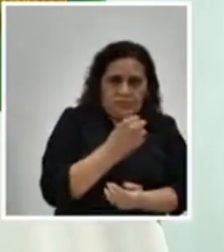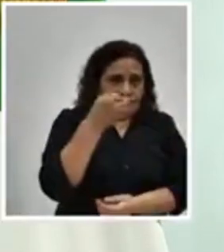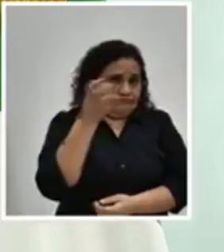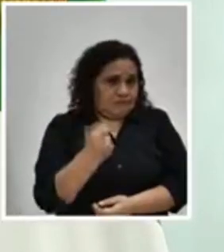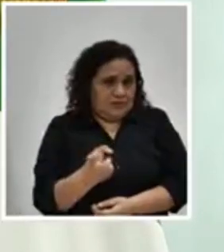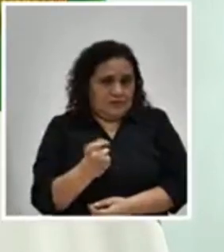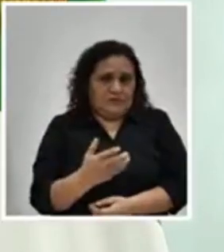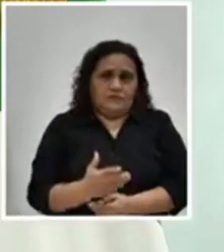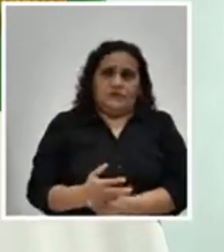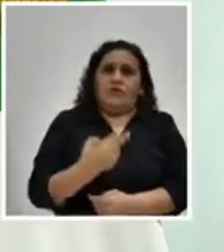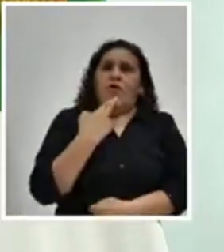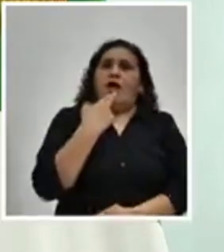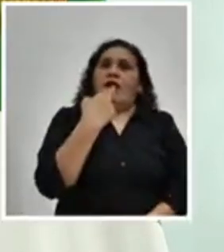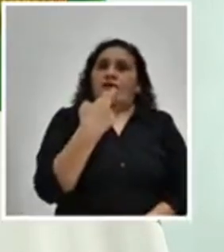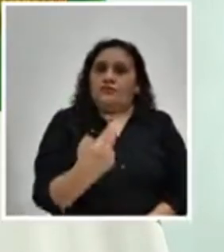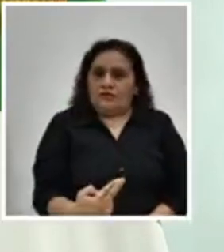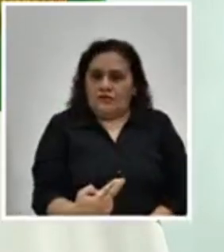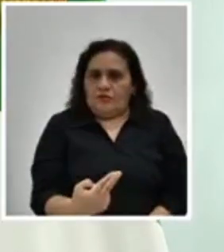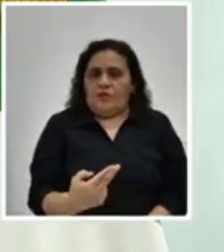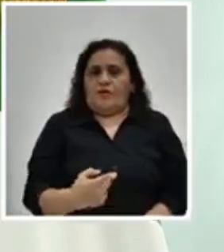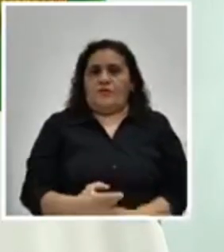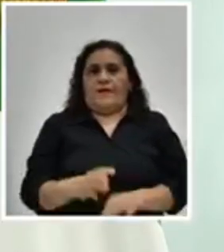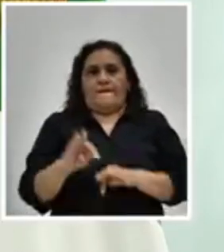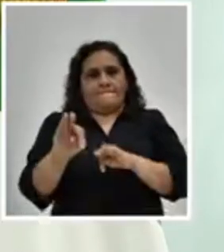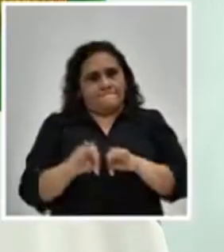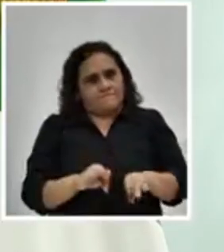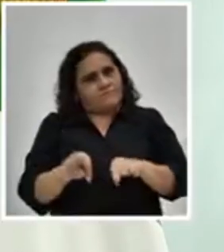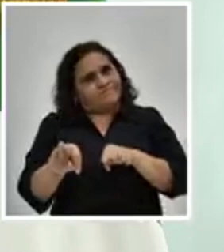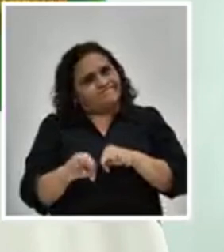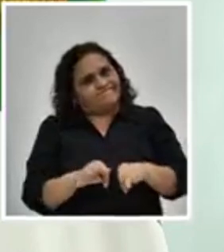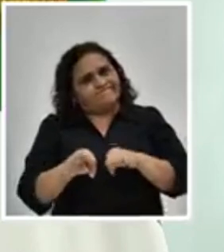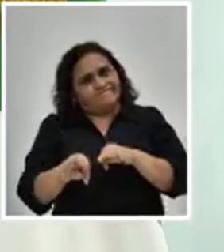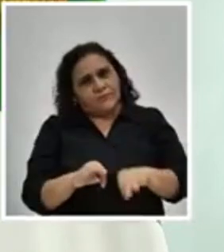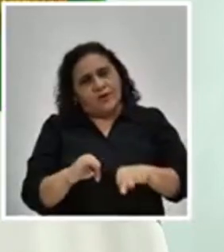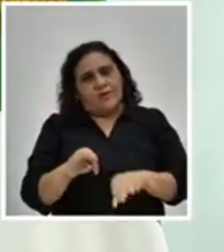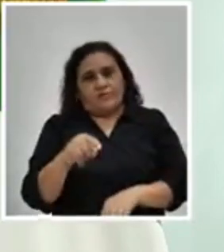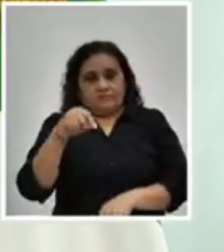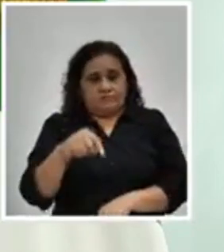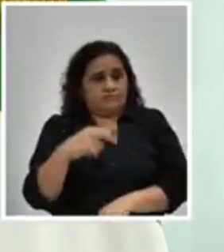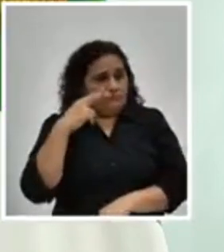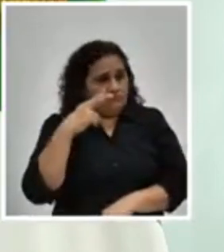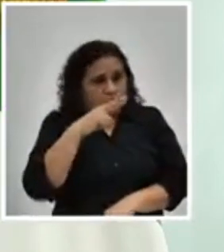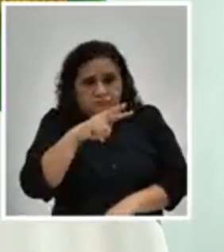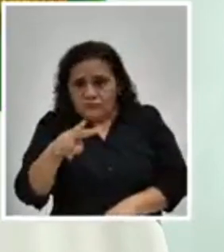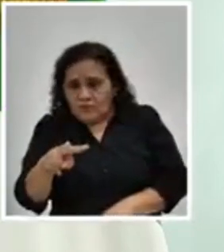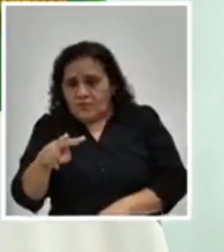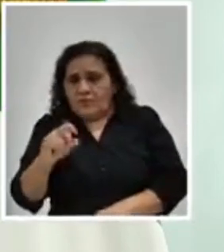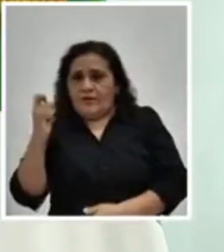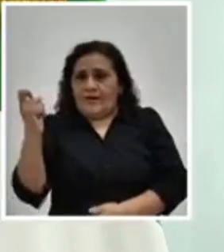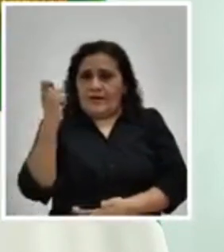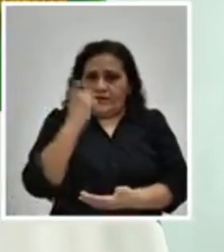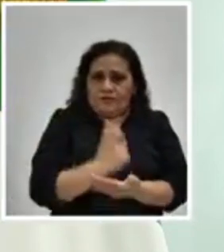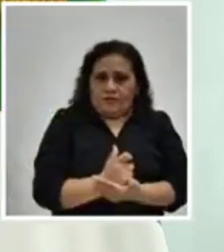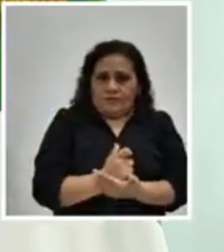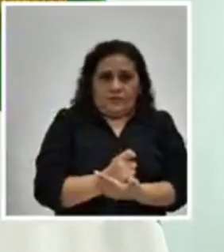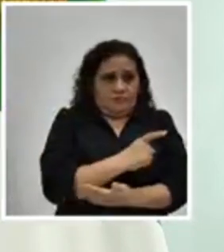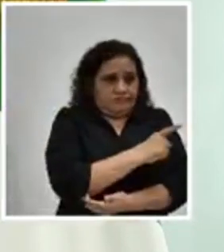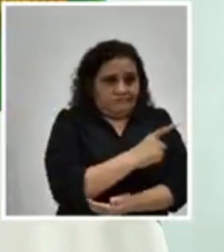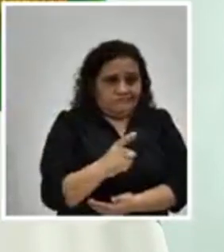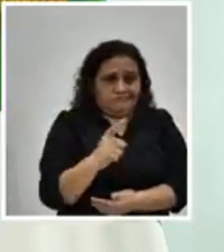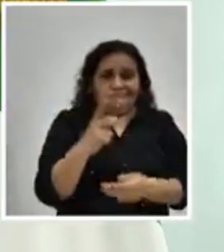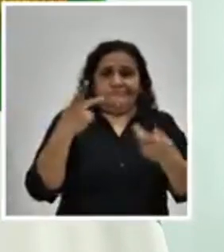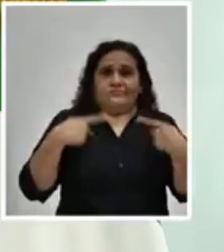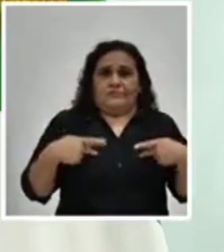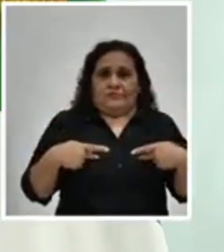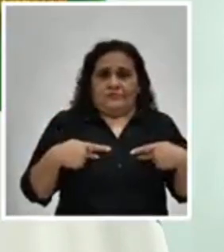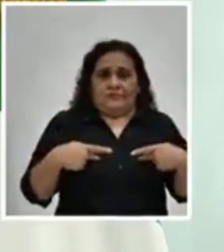que son el resultado de un trabajo intenso, hoy se perciben en la economía de nuestros habitantes